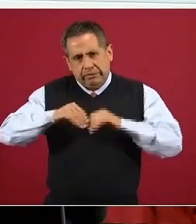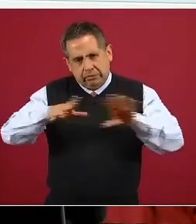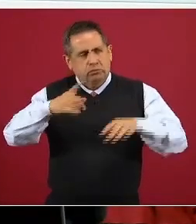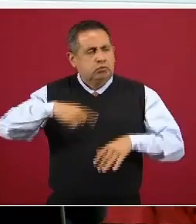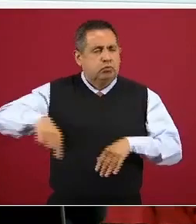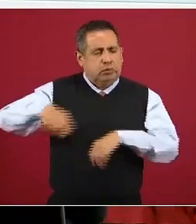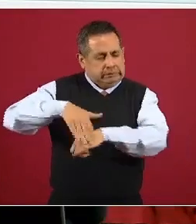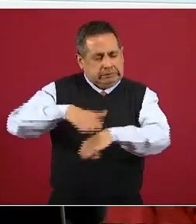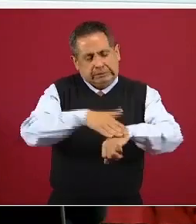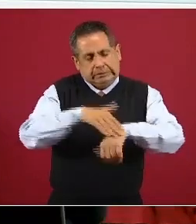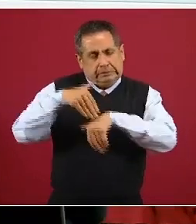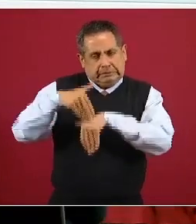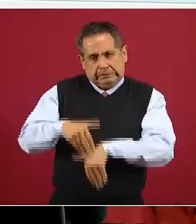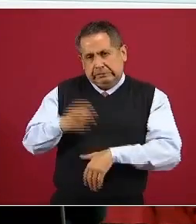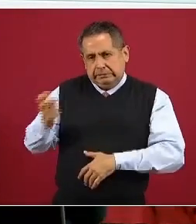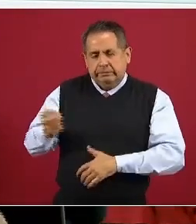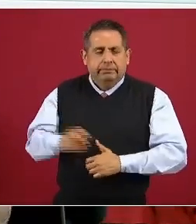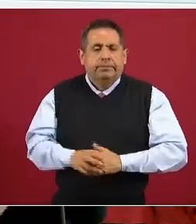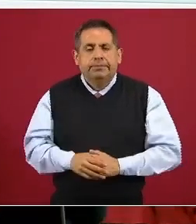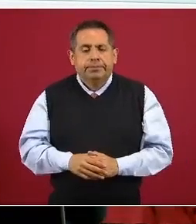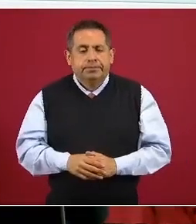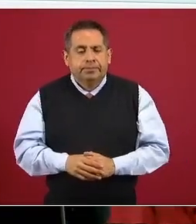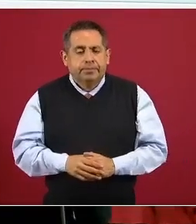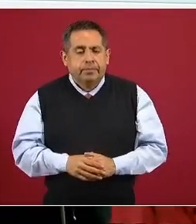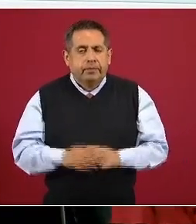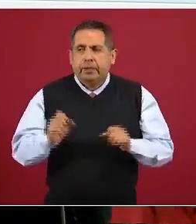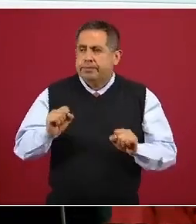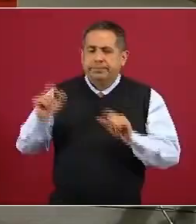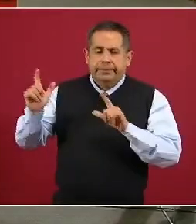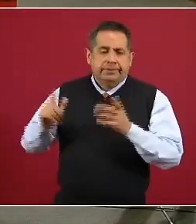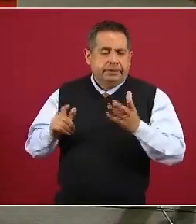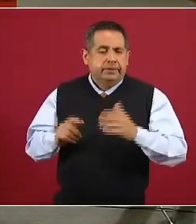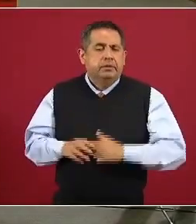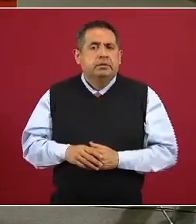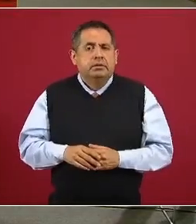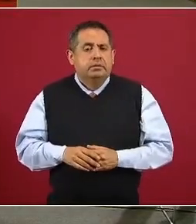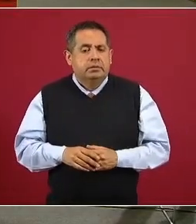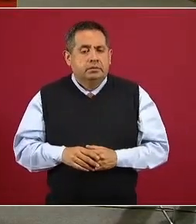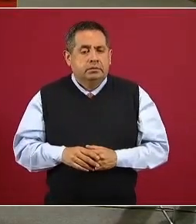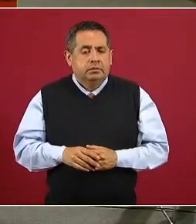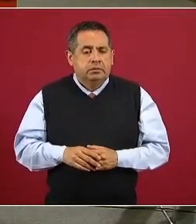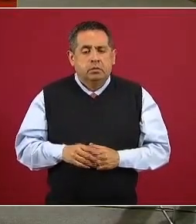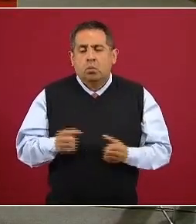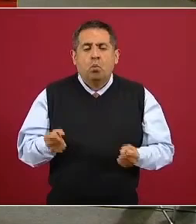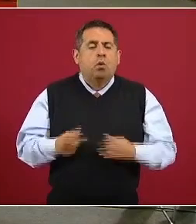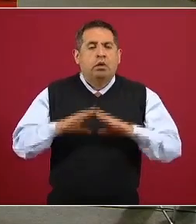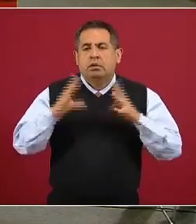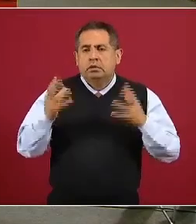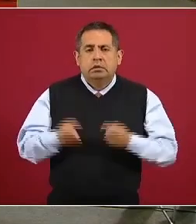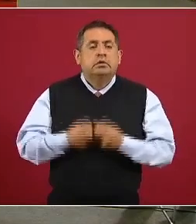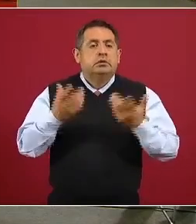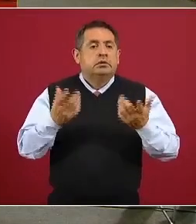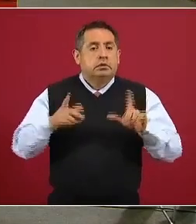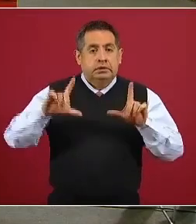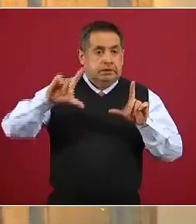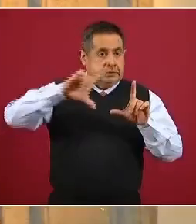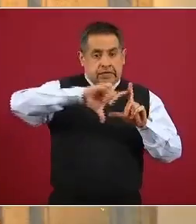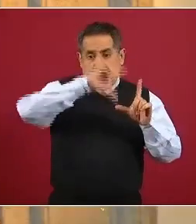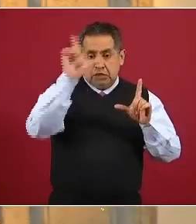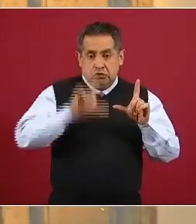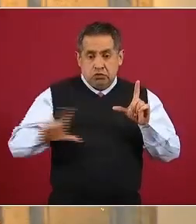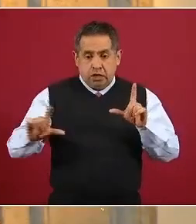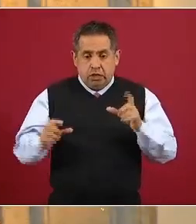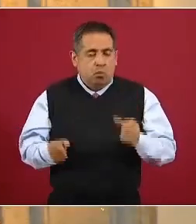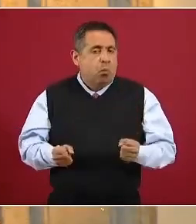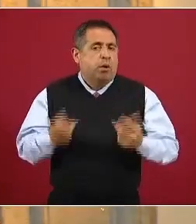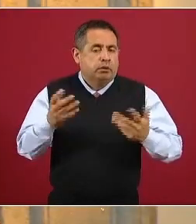caso a estas instrucciones. Vamos a la siguiente diapositiva, en donde actualizamos los números a nivel nacional.